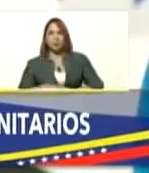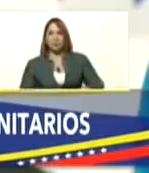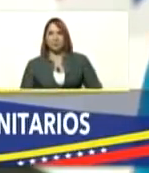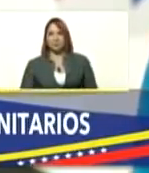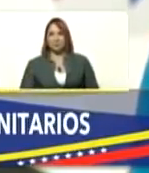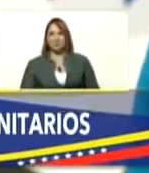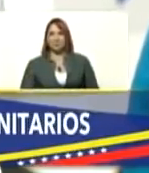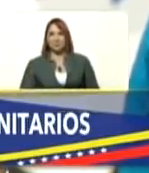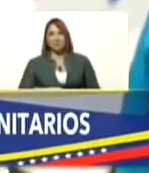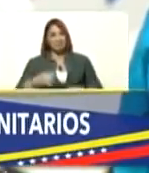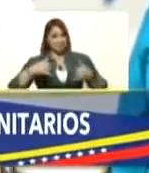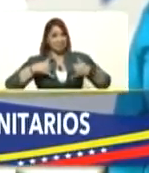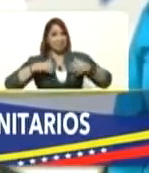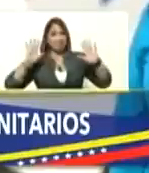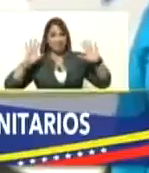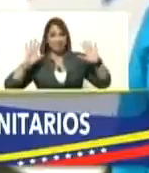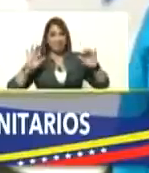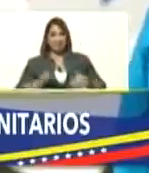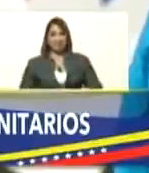el propio, pues.